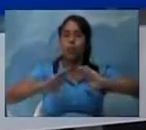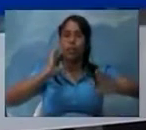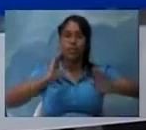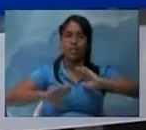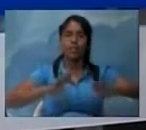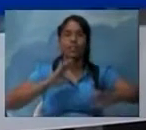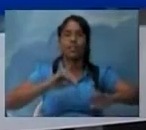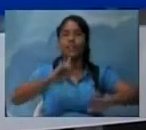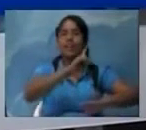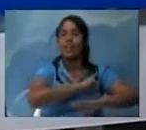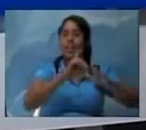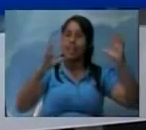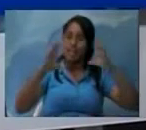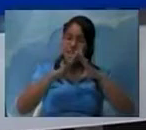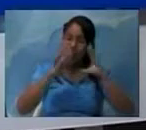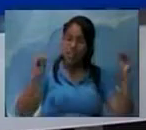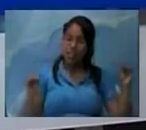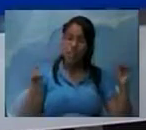De la zampoña.